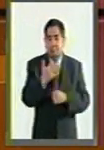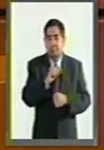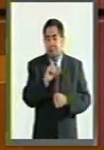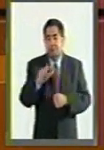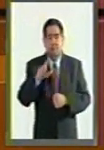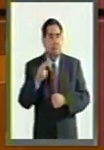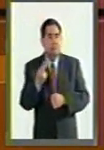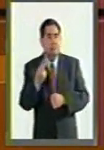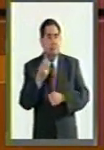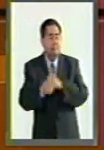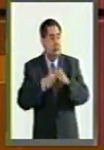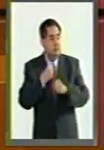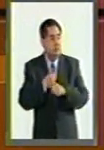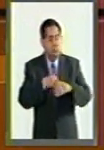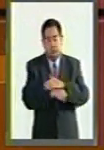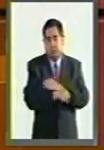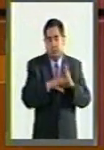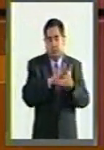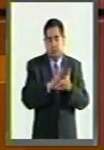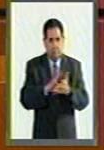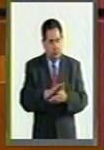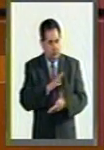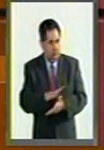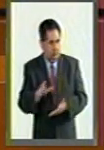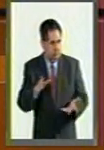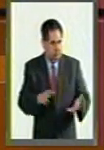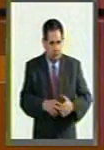a 25 años de privación de libertad.